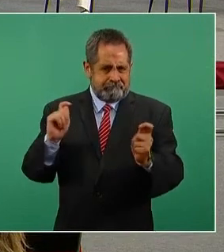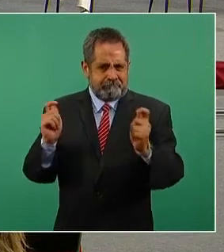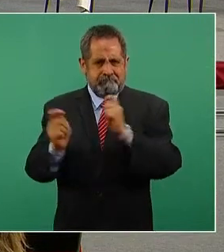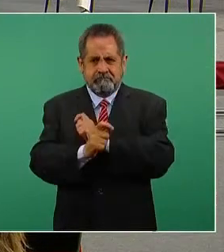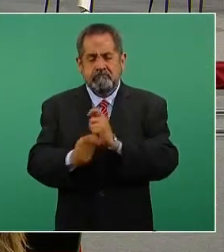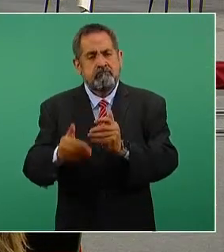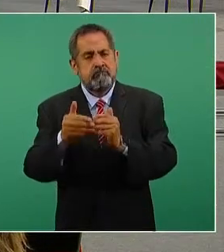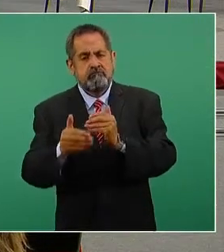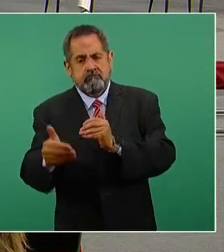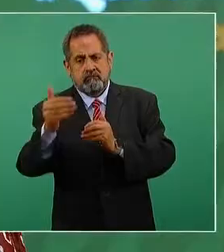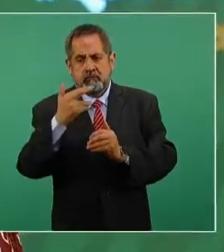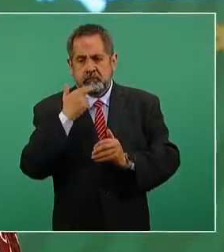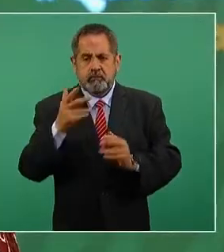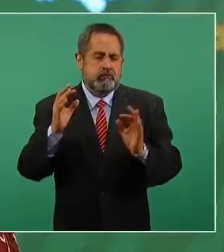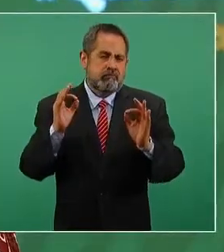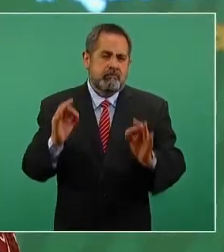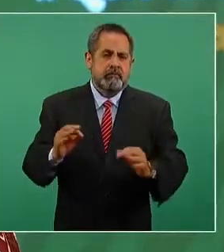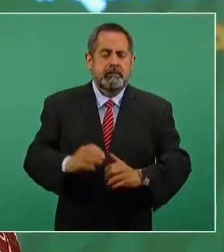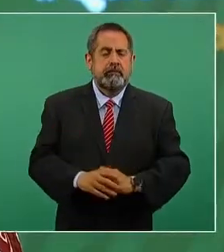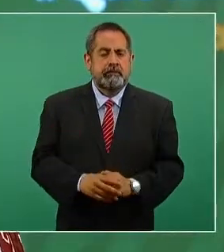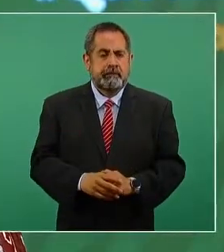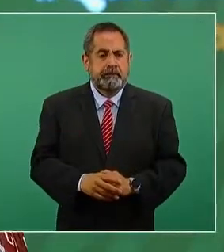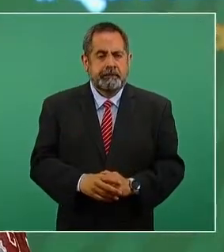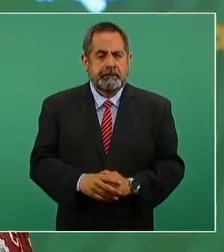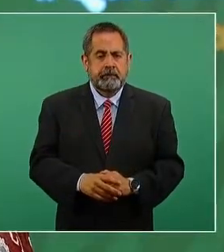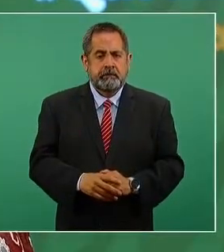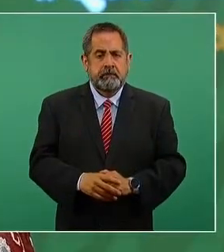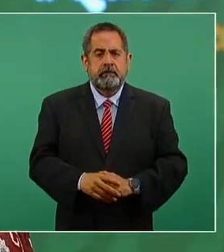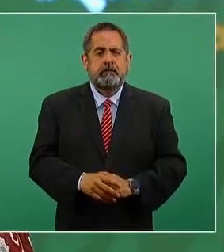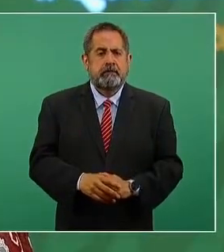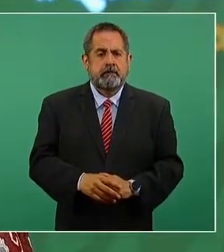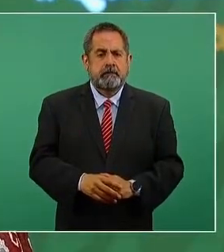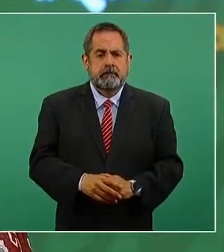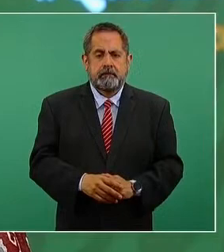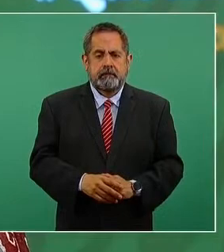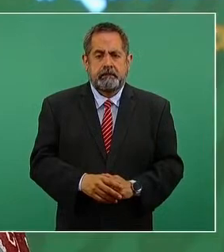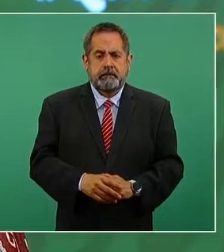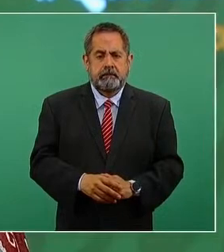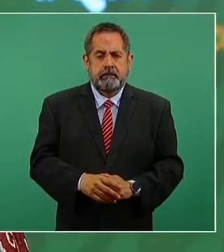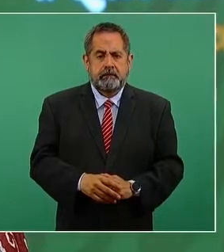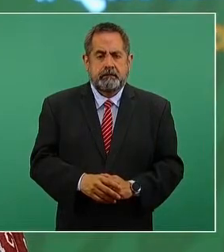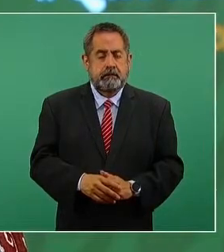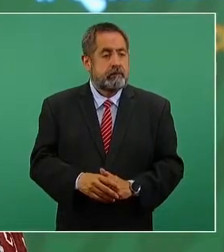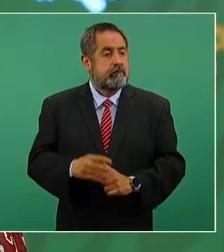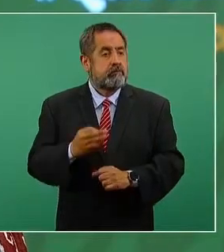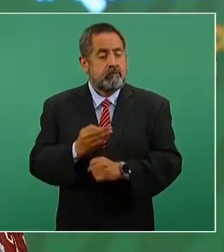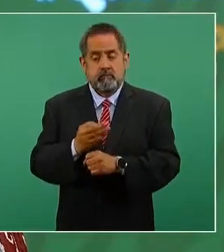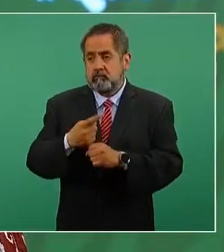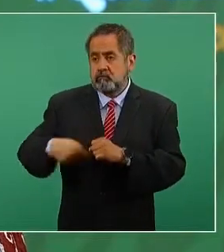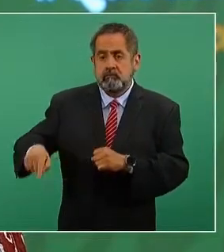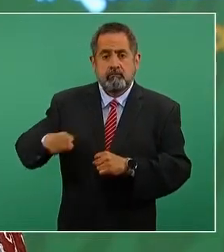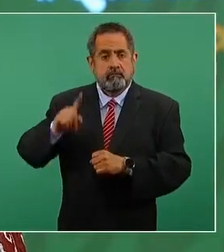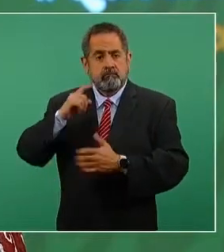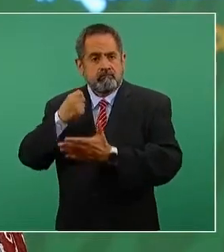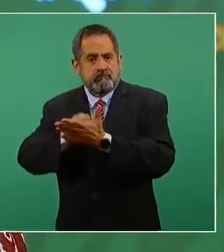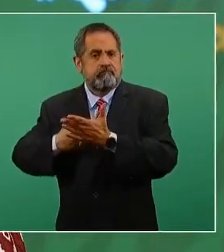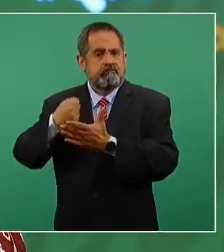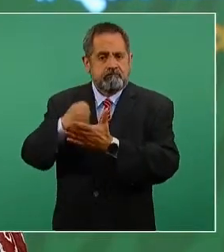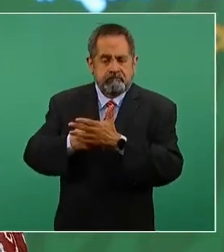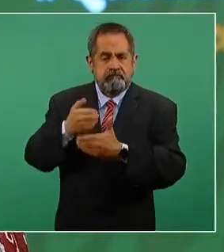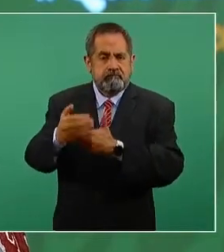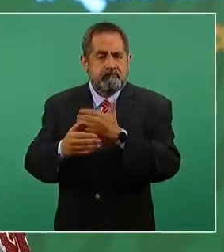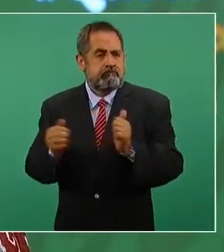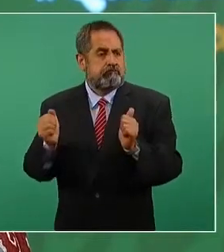largo plazo. It will be activists side by side with governments. Serán activistas en conjunto